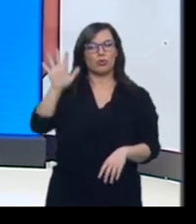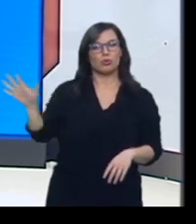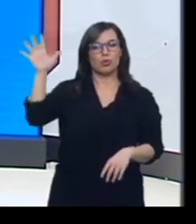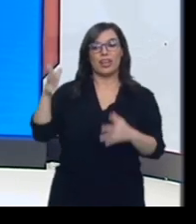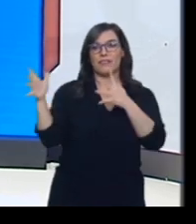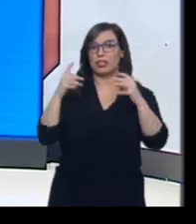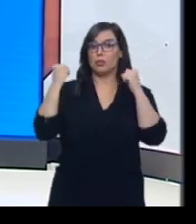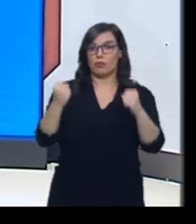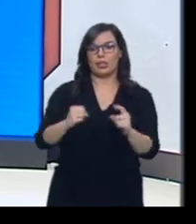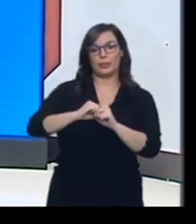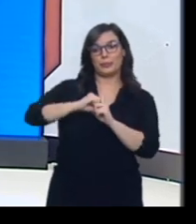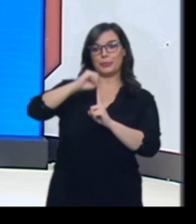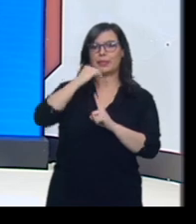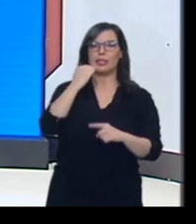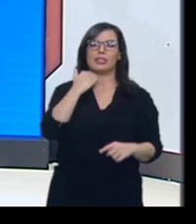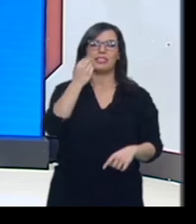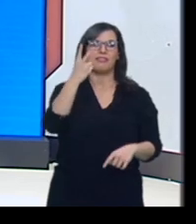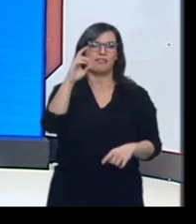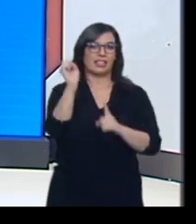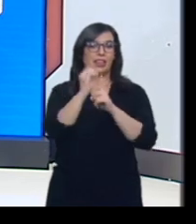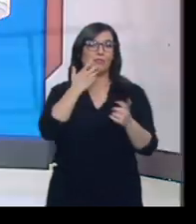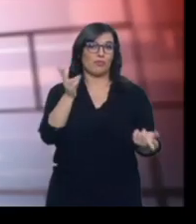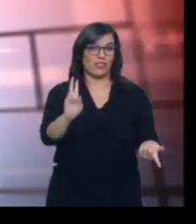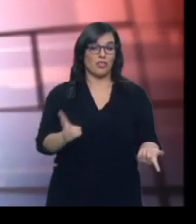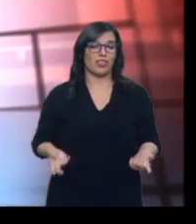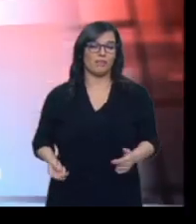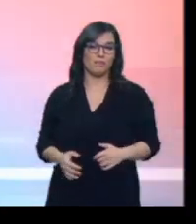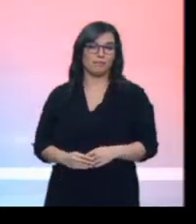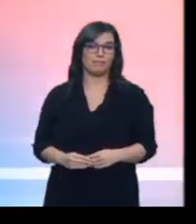que van subiendo. Ya vemos que tenemos 20 grados, por ejemplo, en Valladolid.